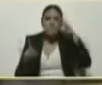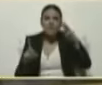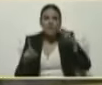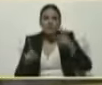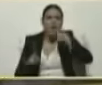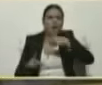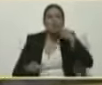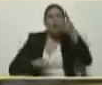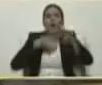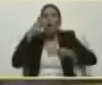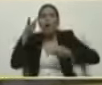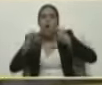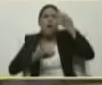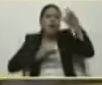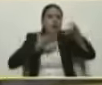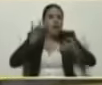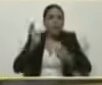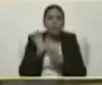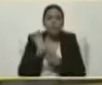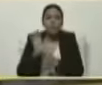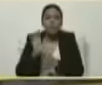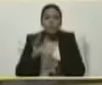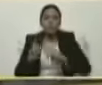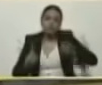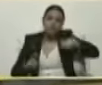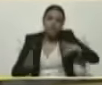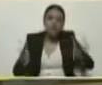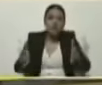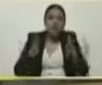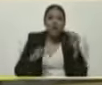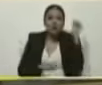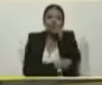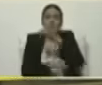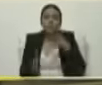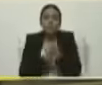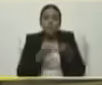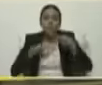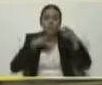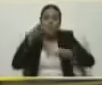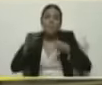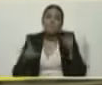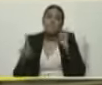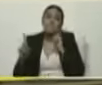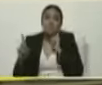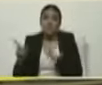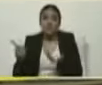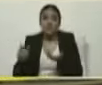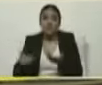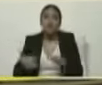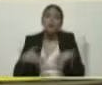habló y le ganaron a los votos. Por eso cuando tú dices,